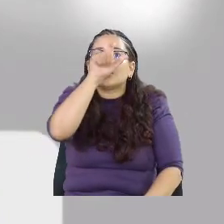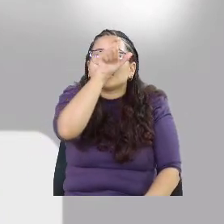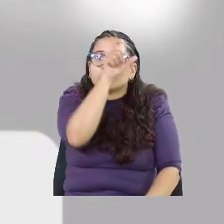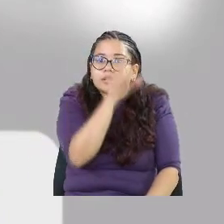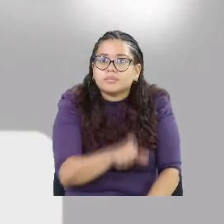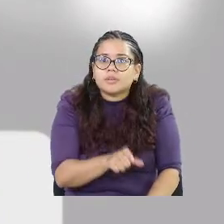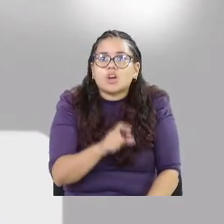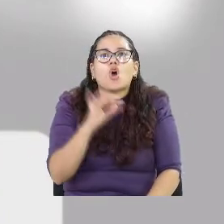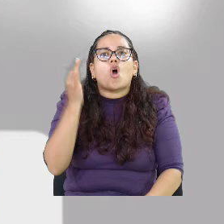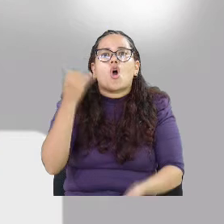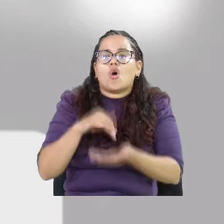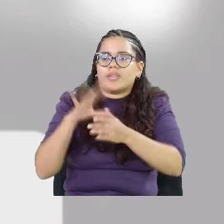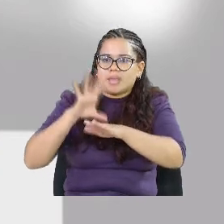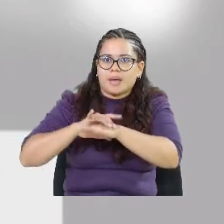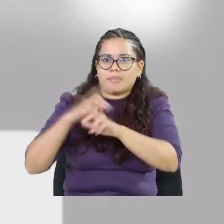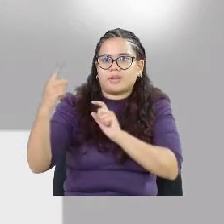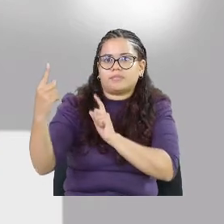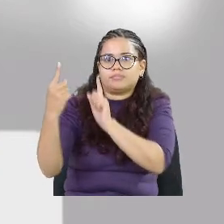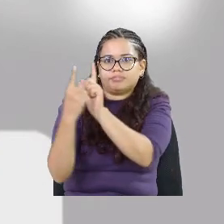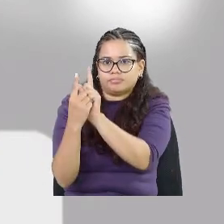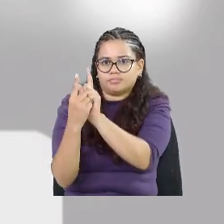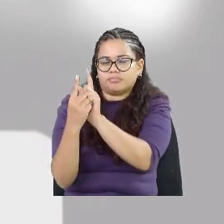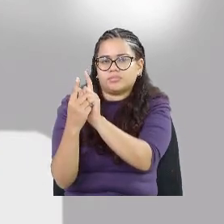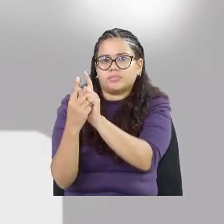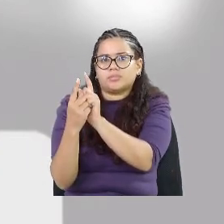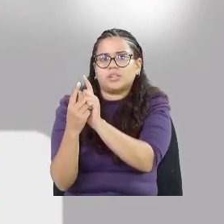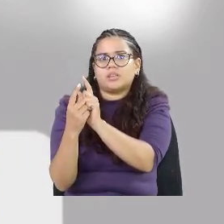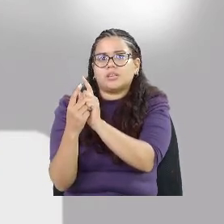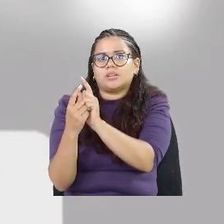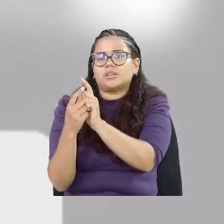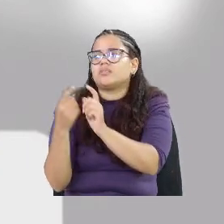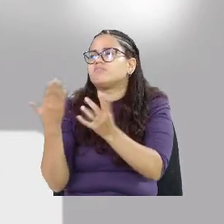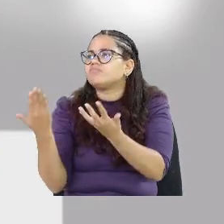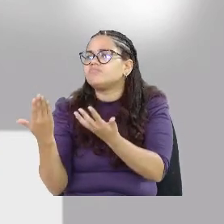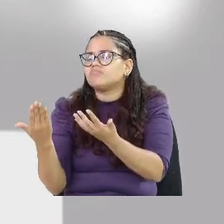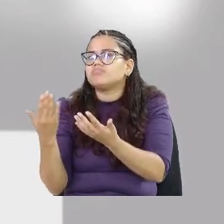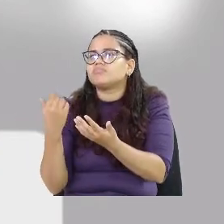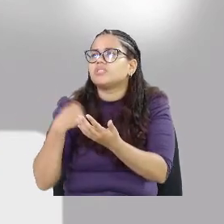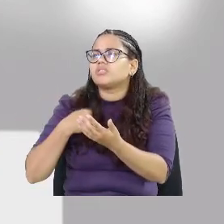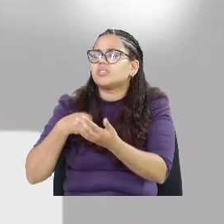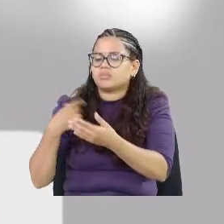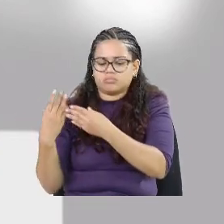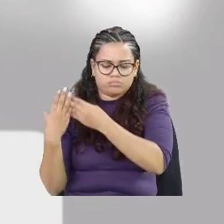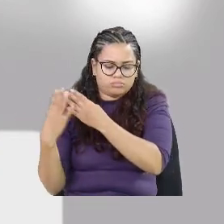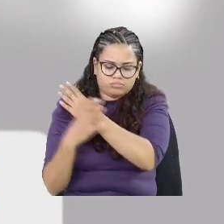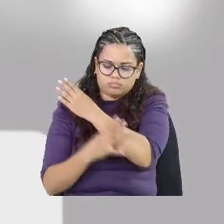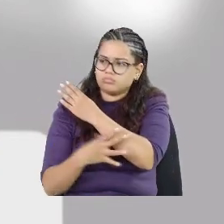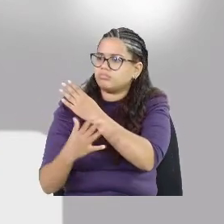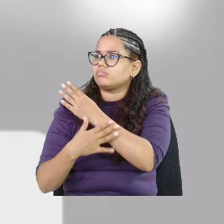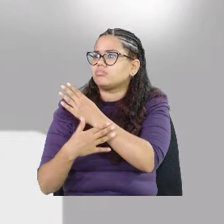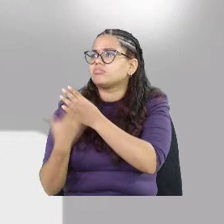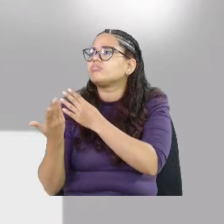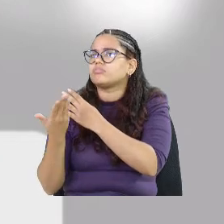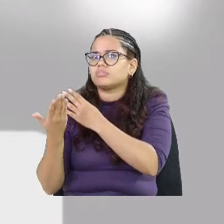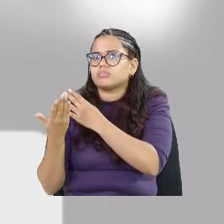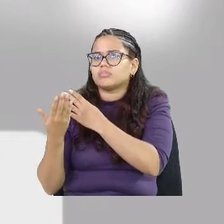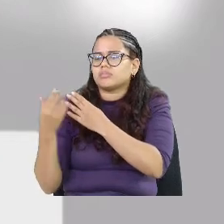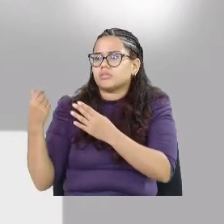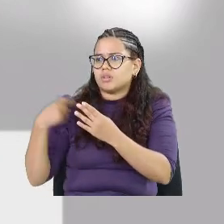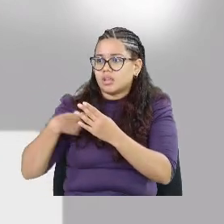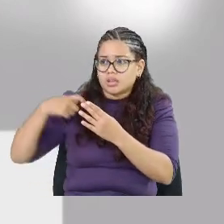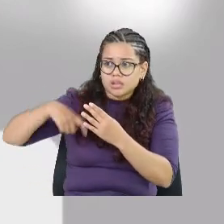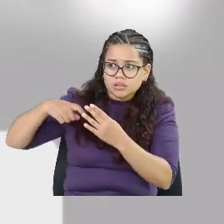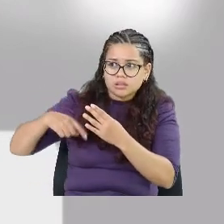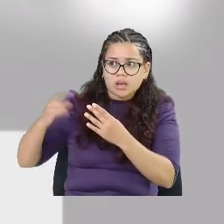al profesional médico para ver ahorita sí cuál es la condición de esa fractura, a ver si